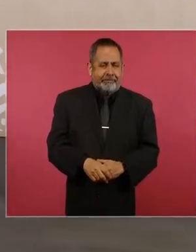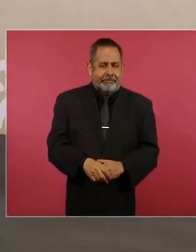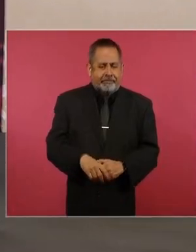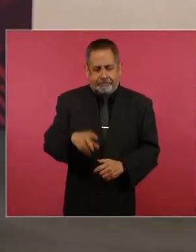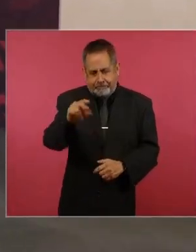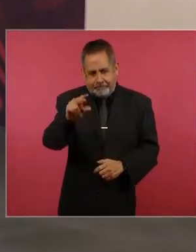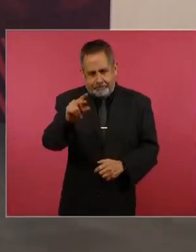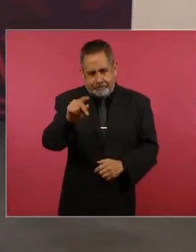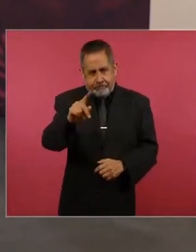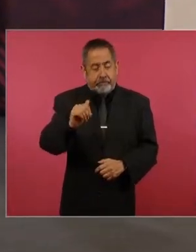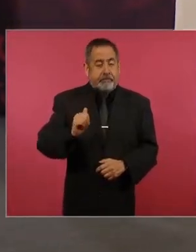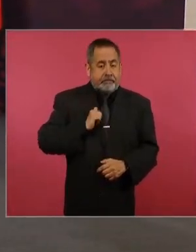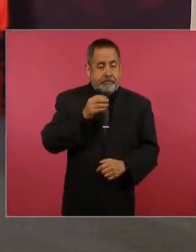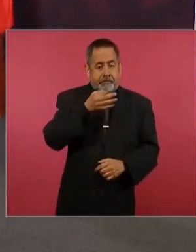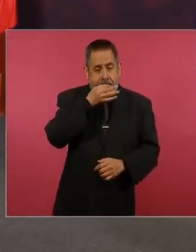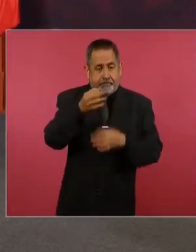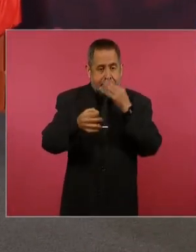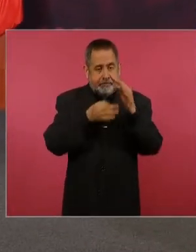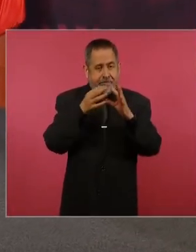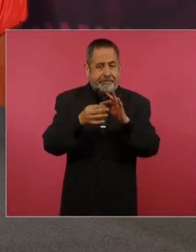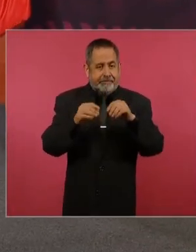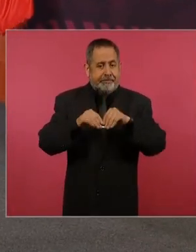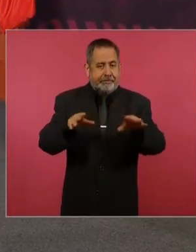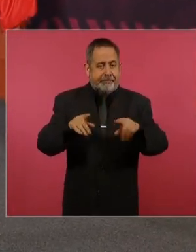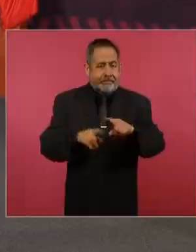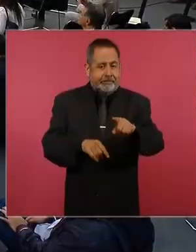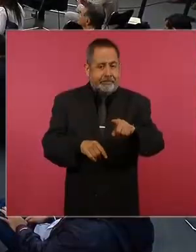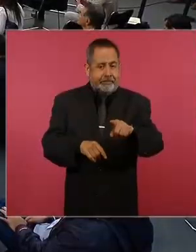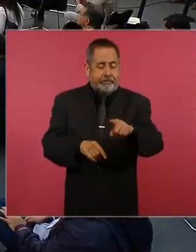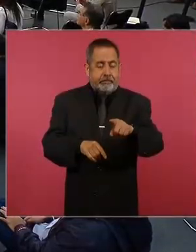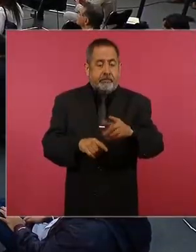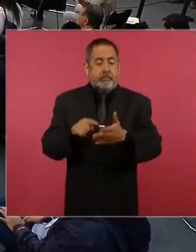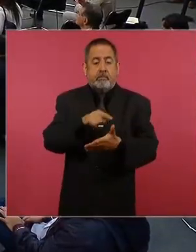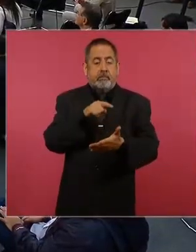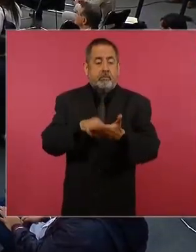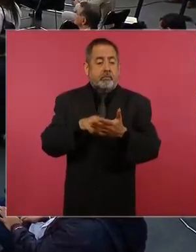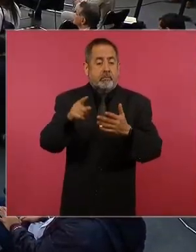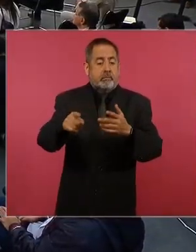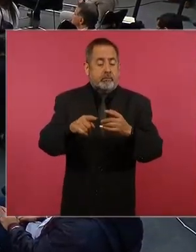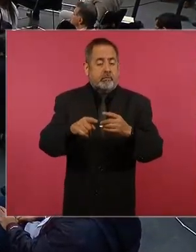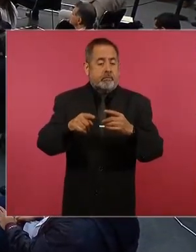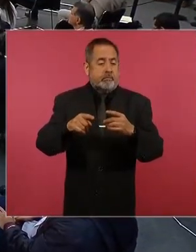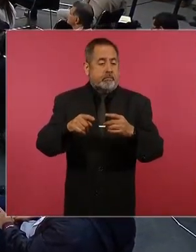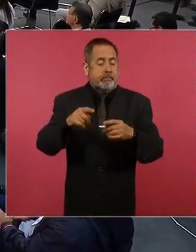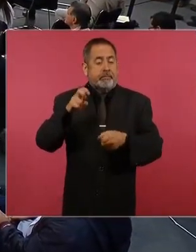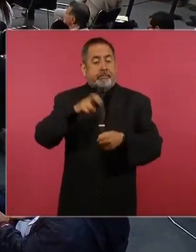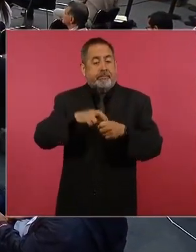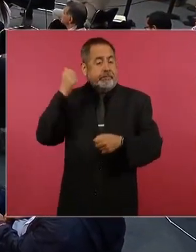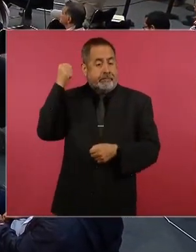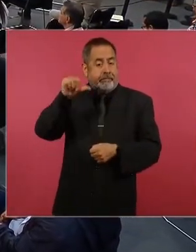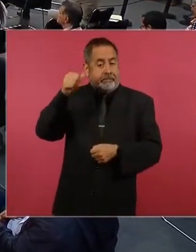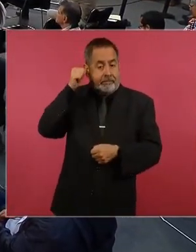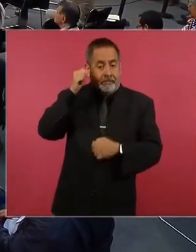No, aprovecho para decir que va a llevarse a cabo el tianguis turístico en Acapulco